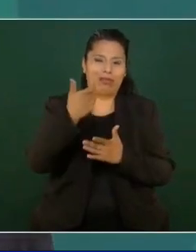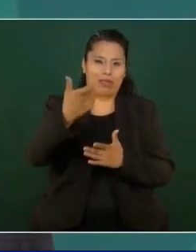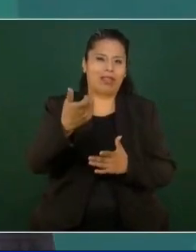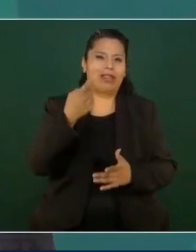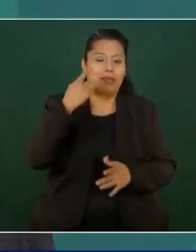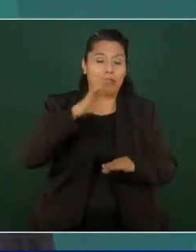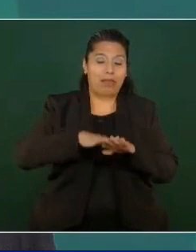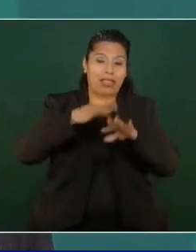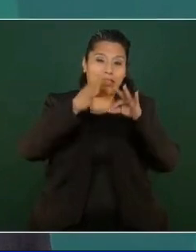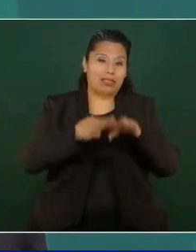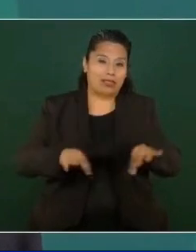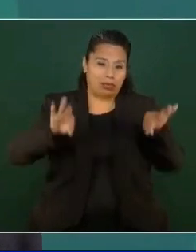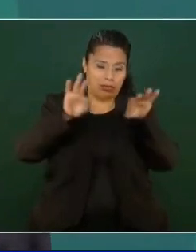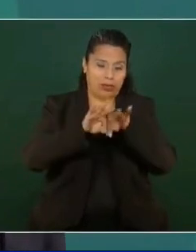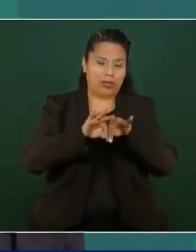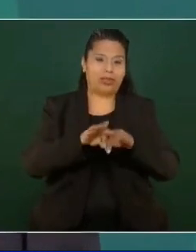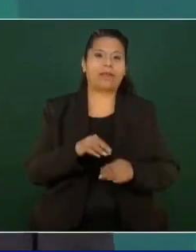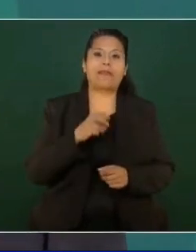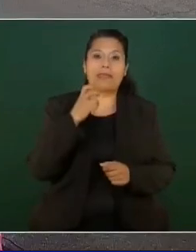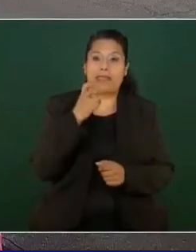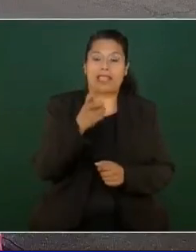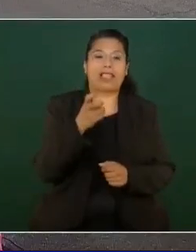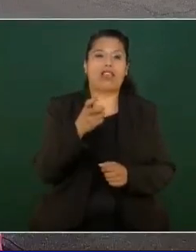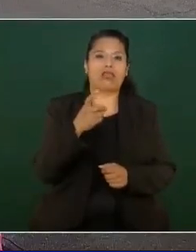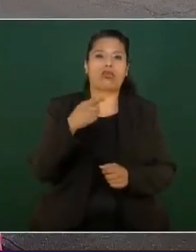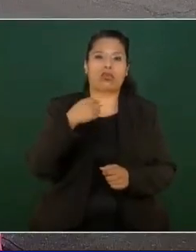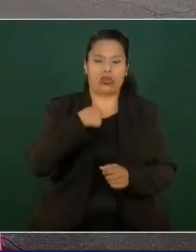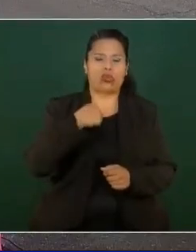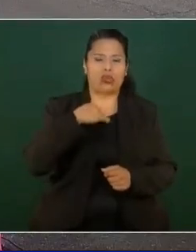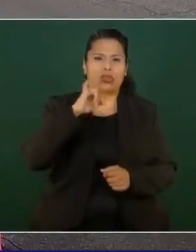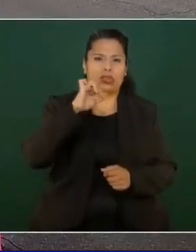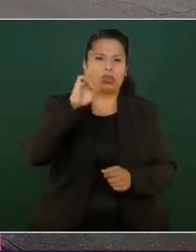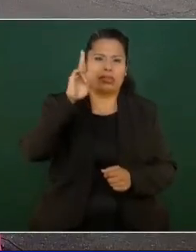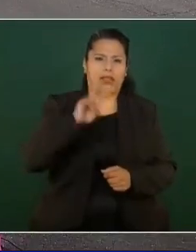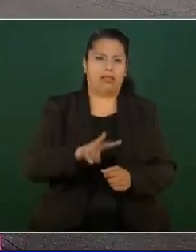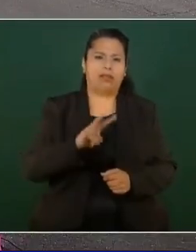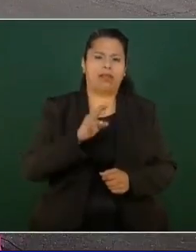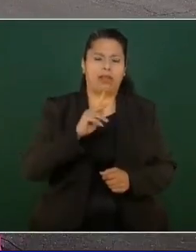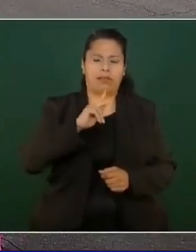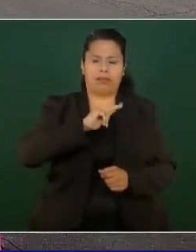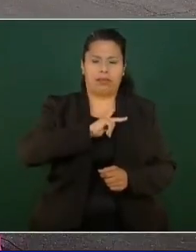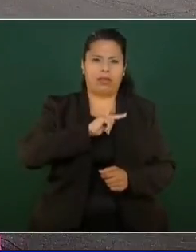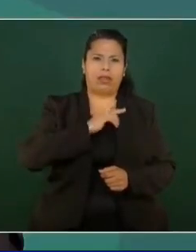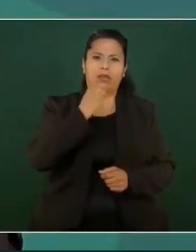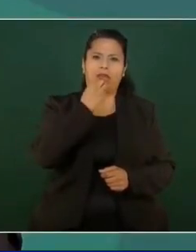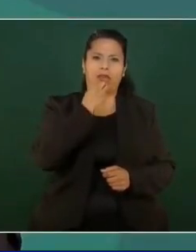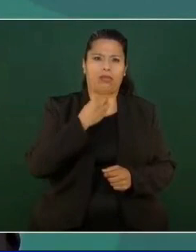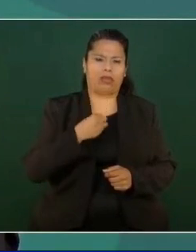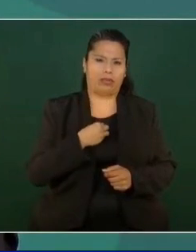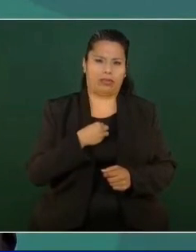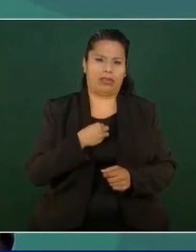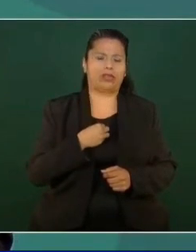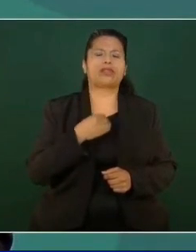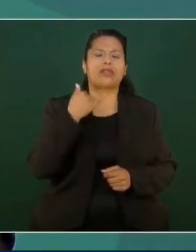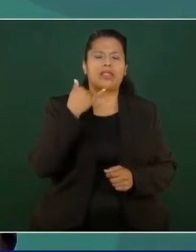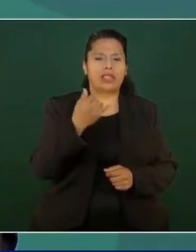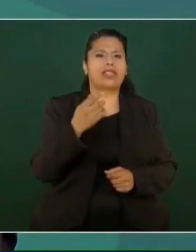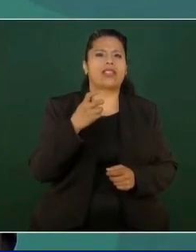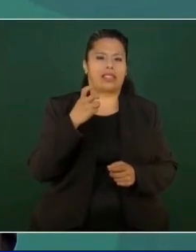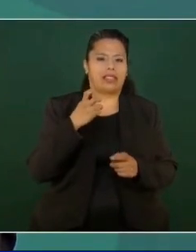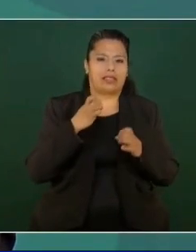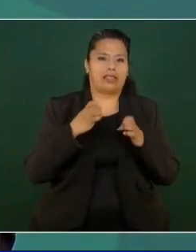importante. En eso hay un compromiso. Y se está avanzando también en la federalización